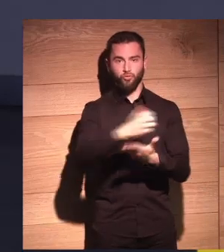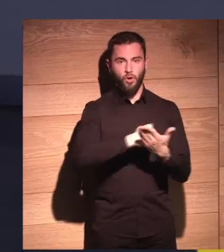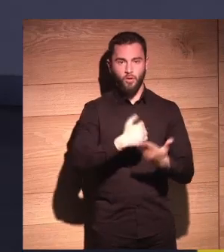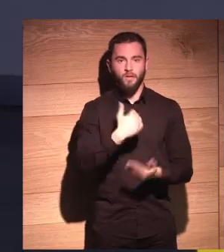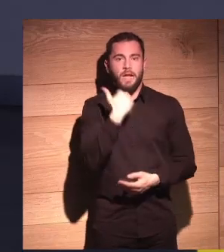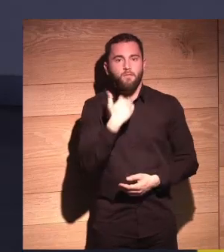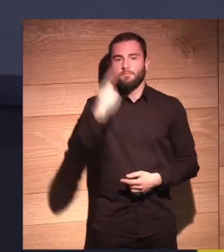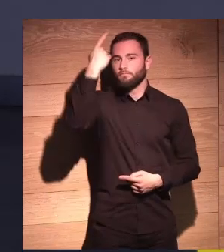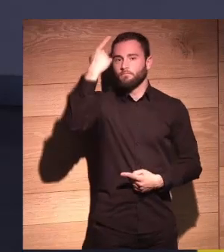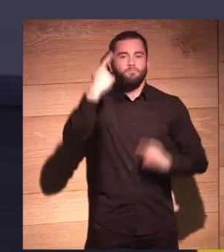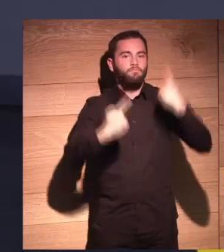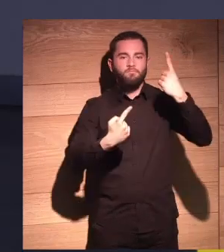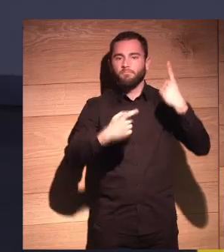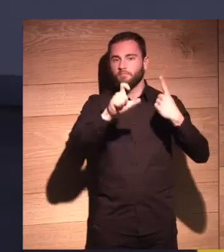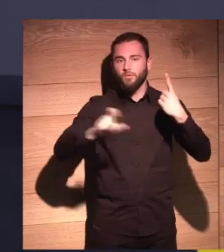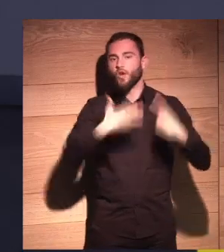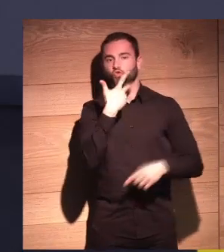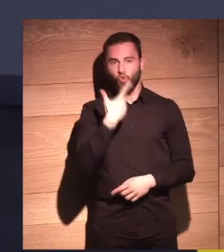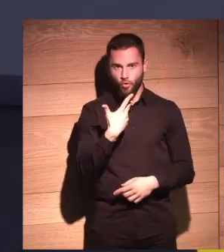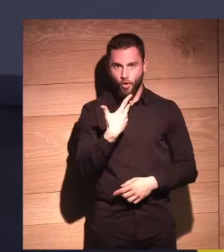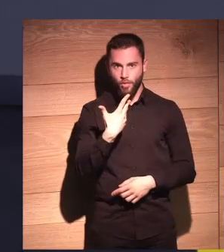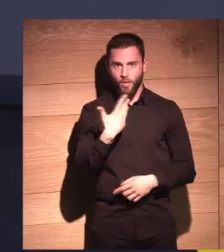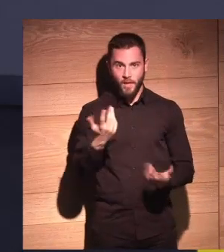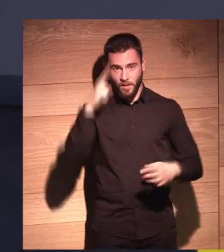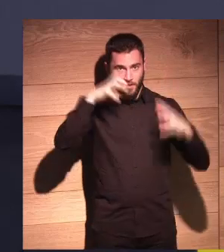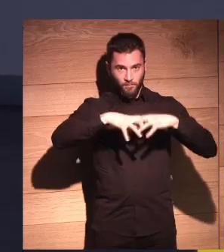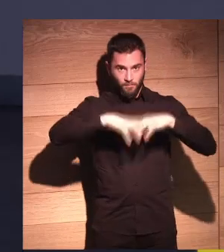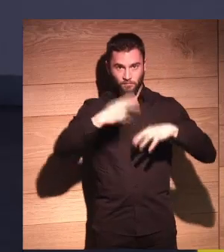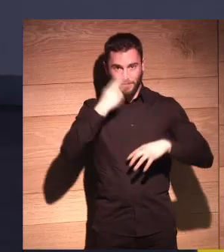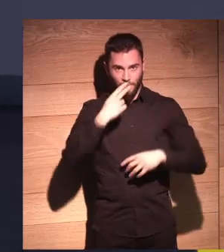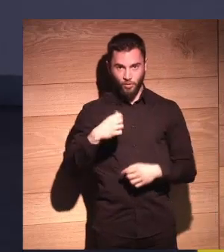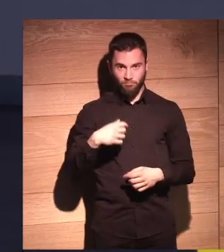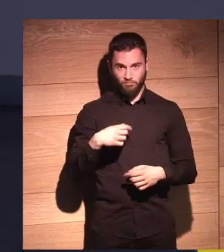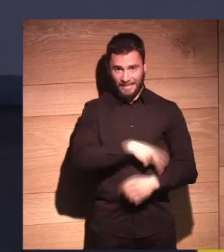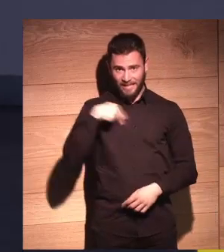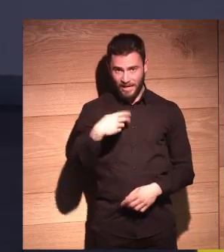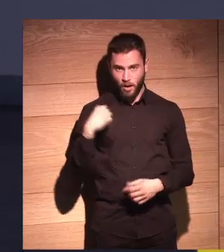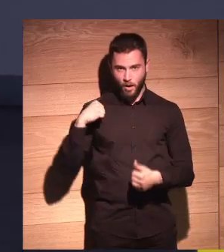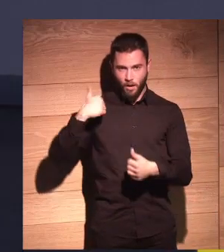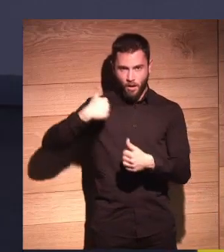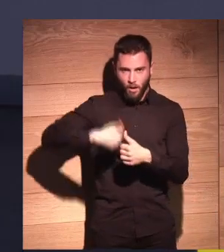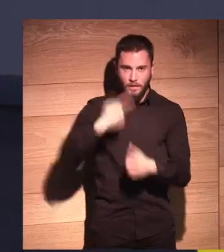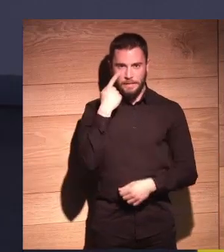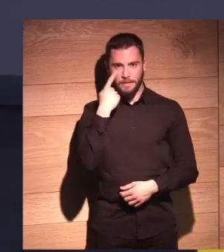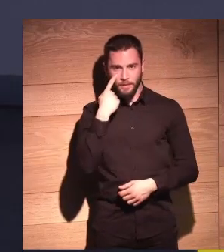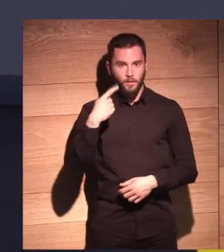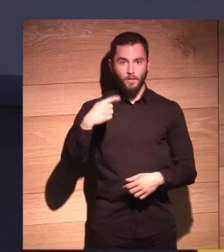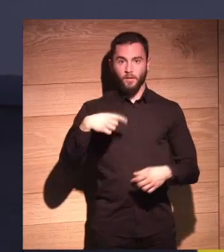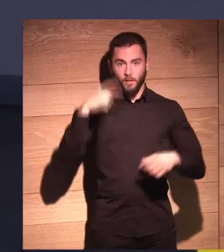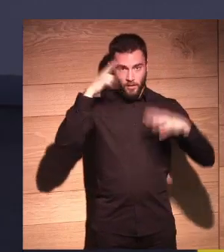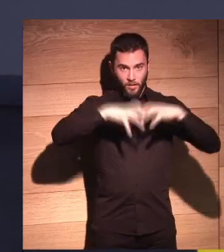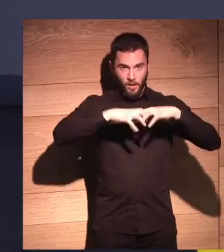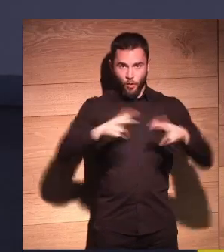está afectado, y también por el interés del cerebro en general, en los últimos años yo he observado un interés creciente